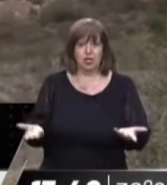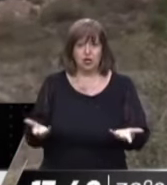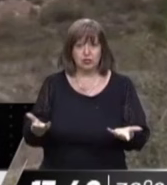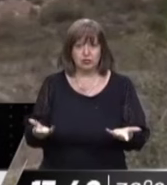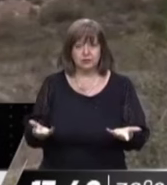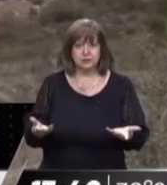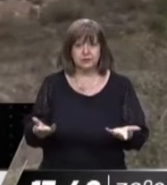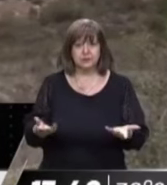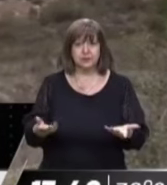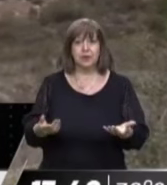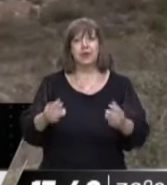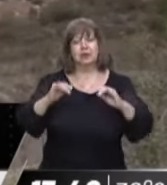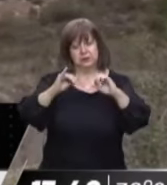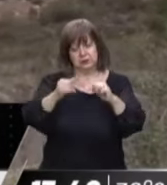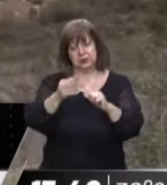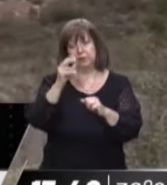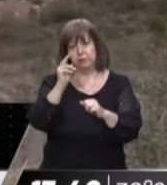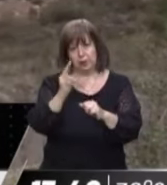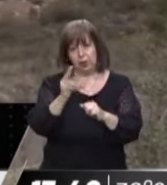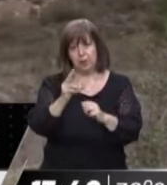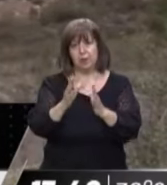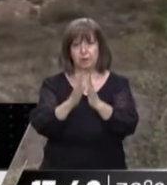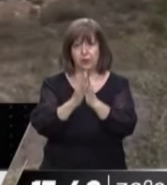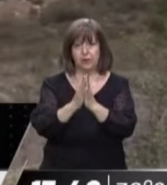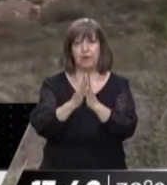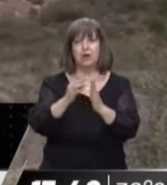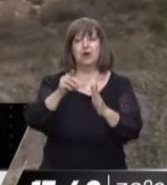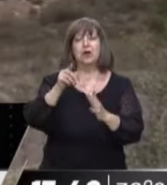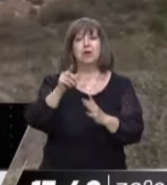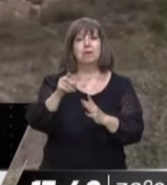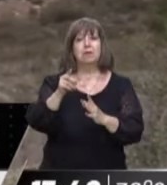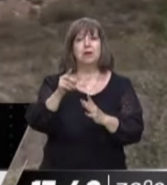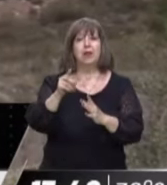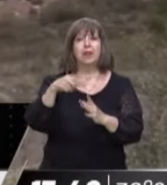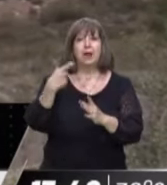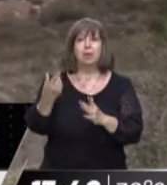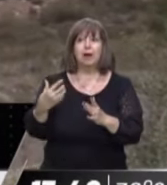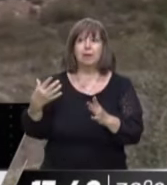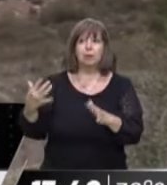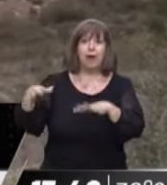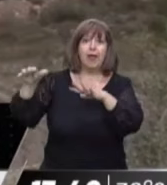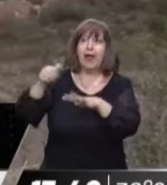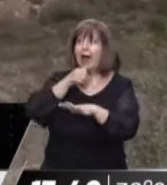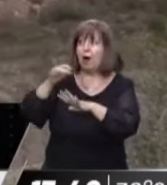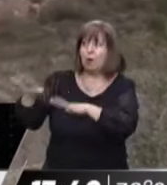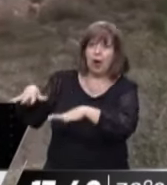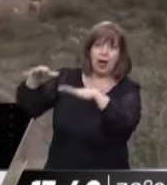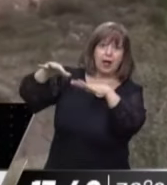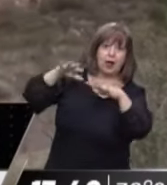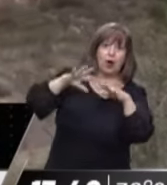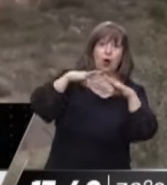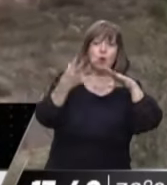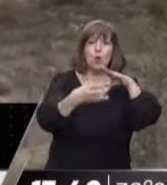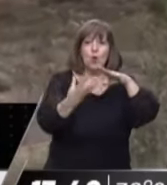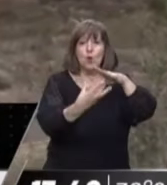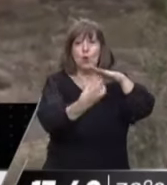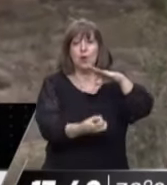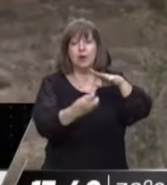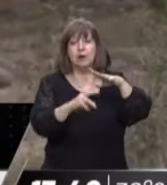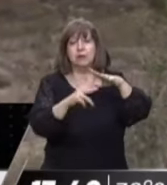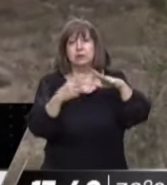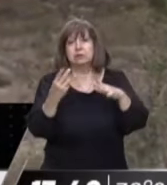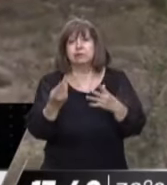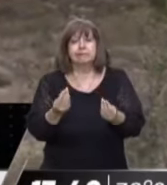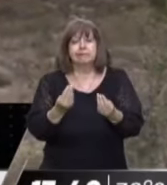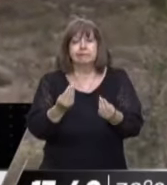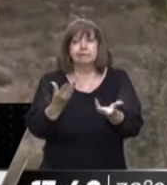nuestro lugar lo único que podemos decir para que la gente pueda entenderlo Porque después suceden accidentes que tenemos que lamentar Y eso es porque son cosas